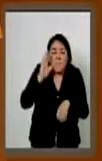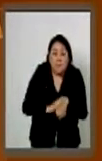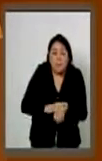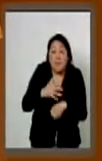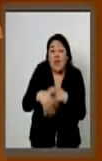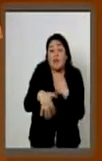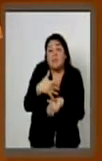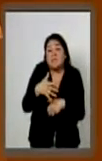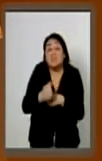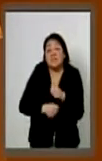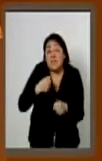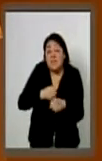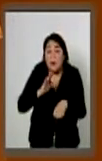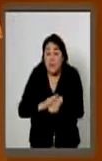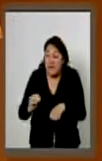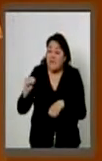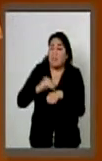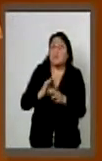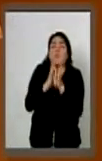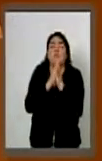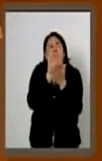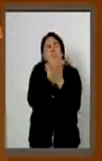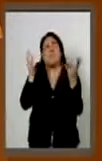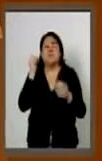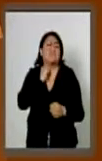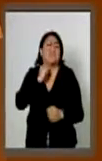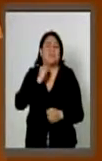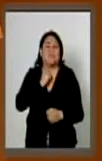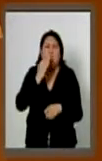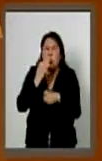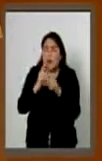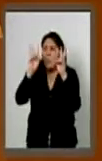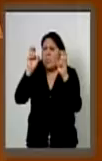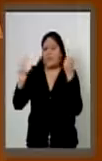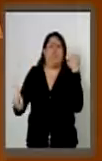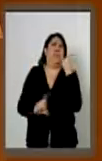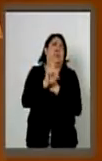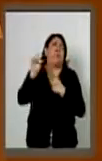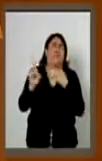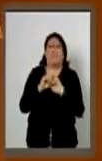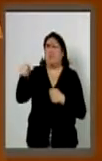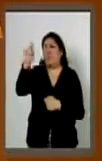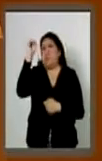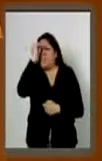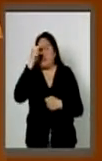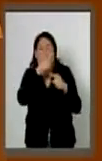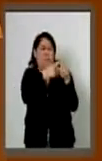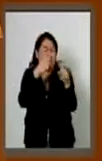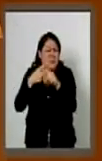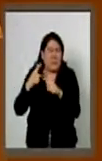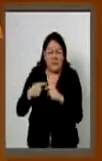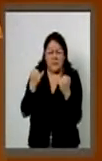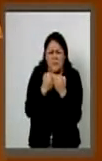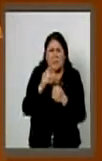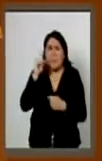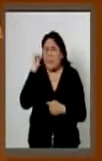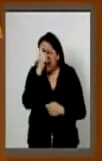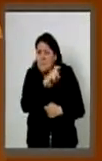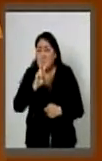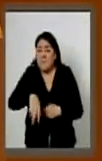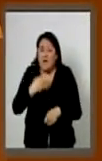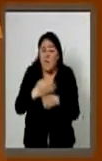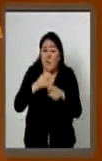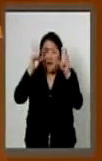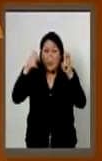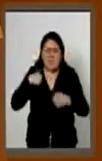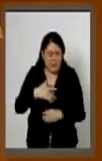Amigos senadores y senadoras, es un tema muy controversial, es un tema muy difícil, es un tema